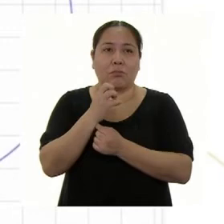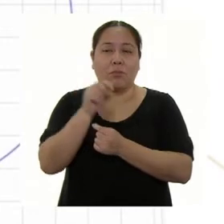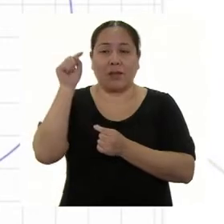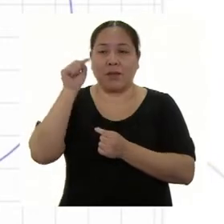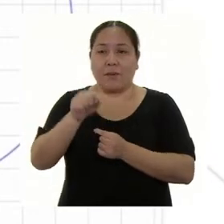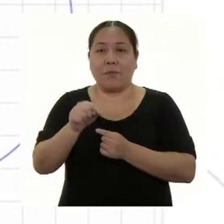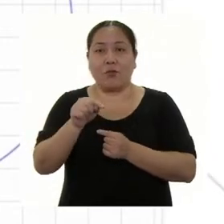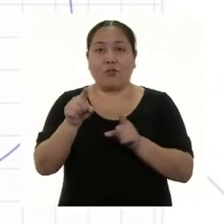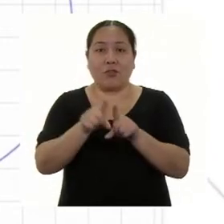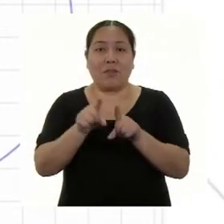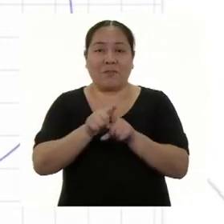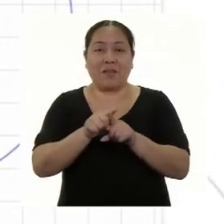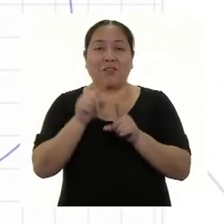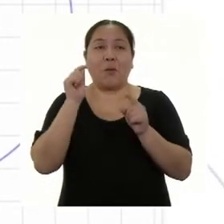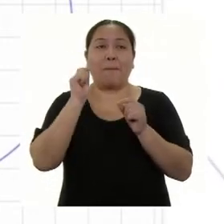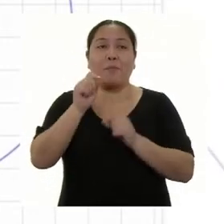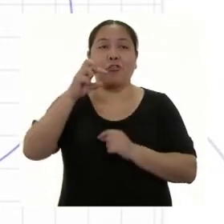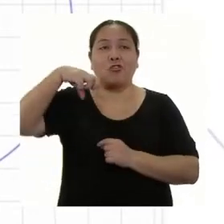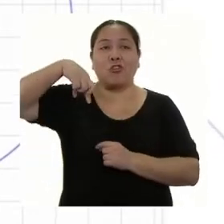notable.